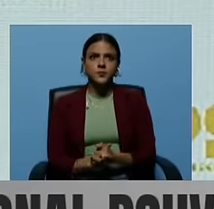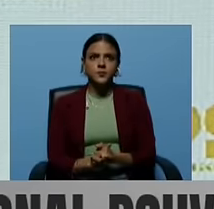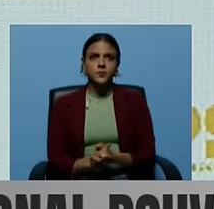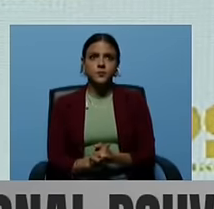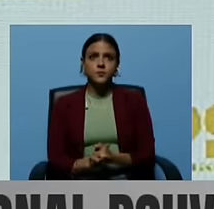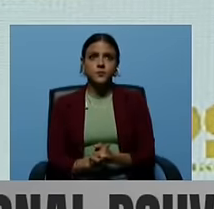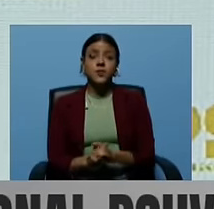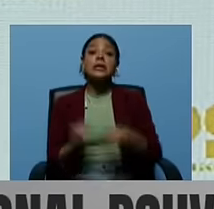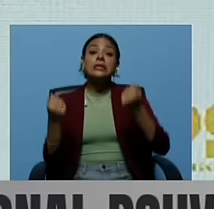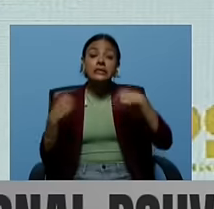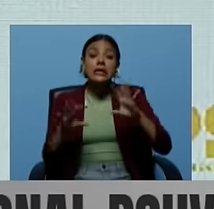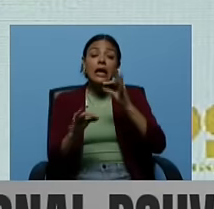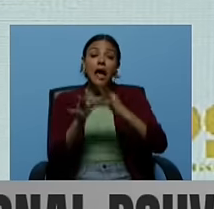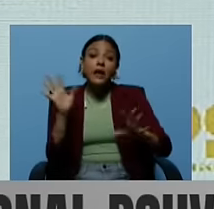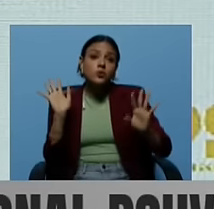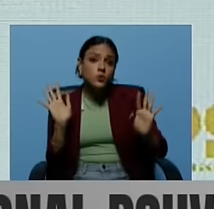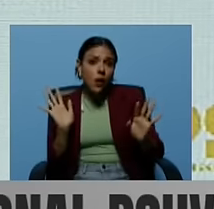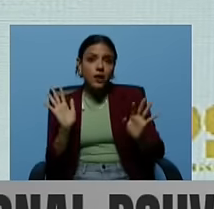si por casualidad